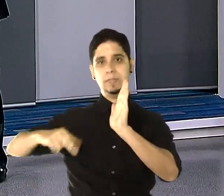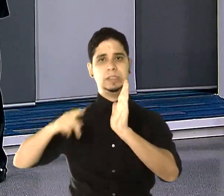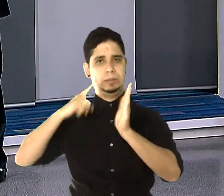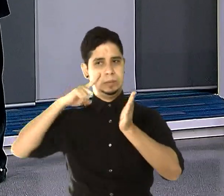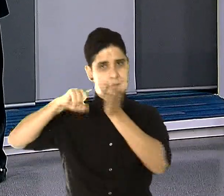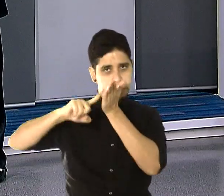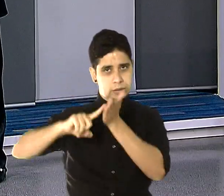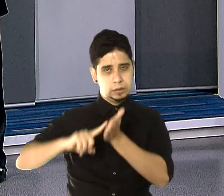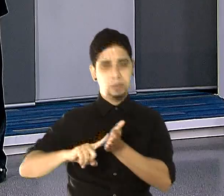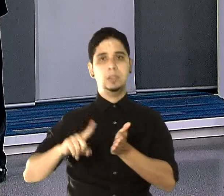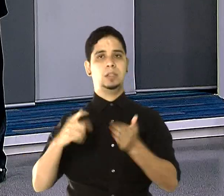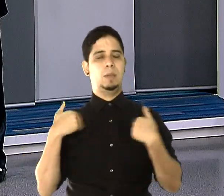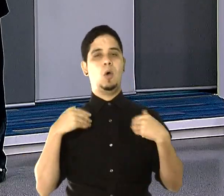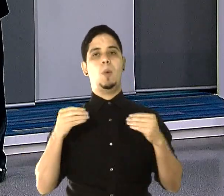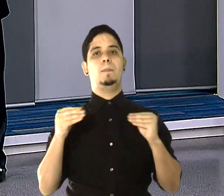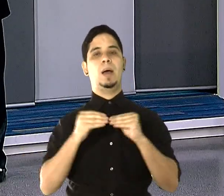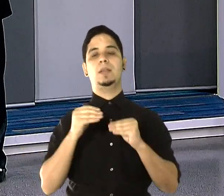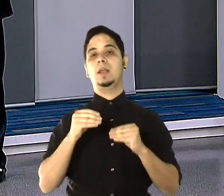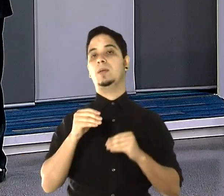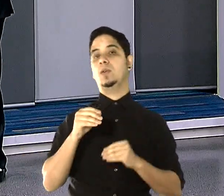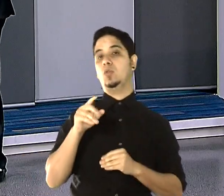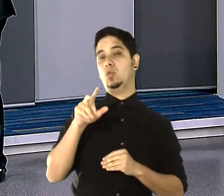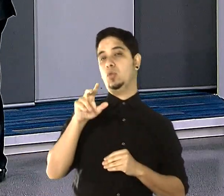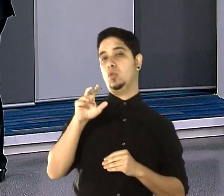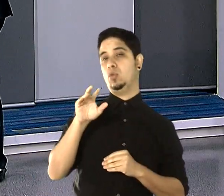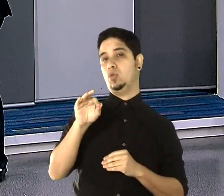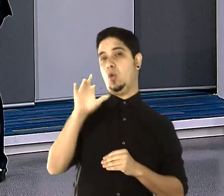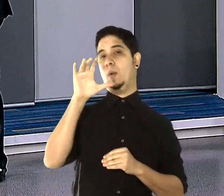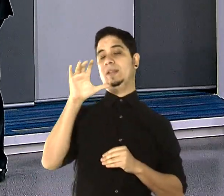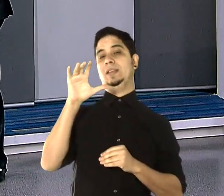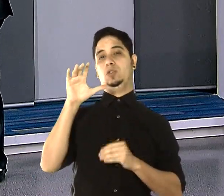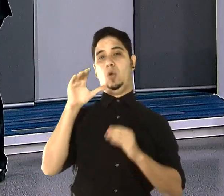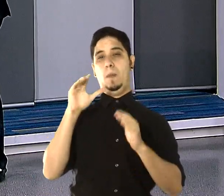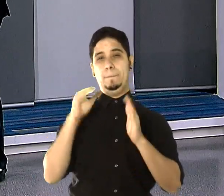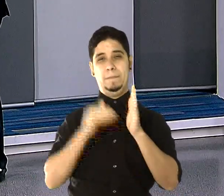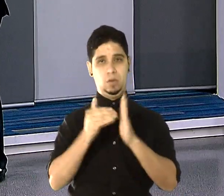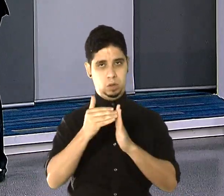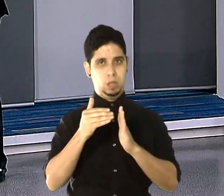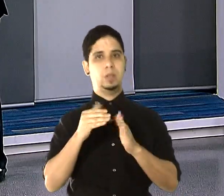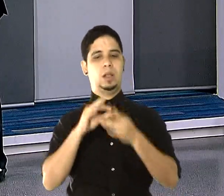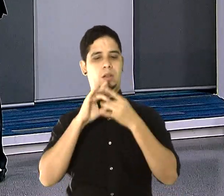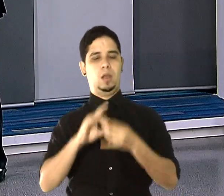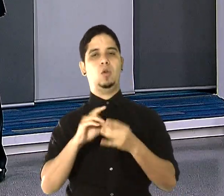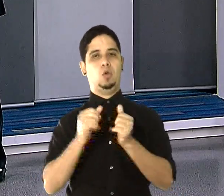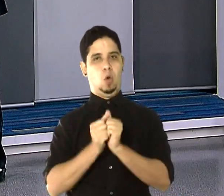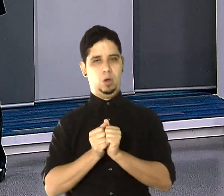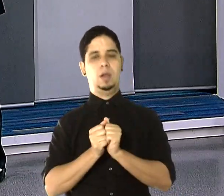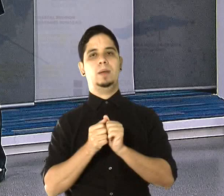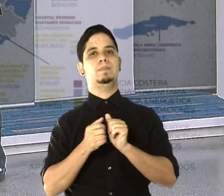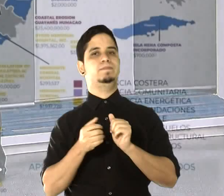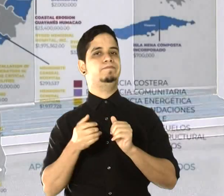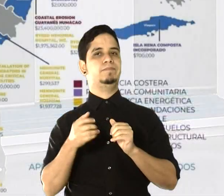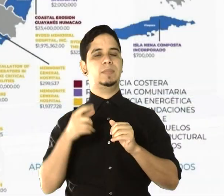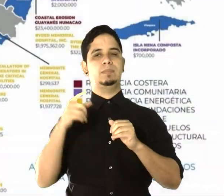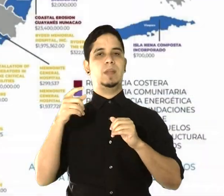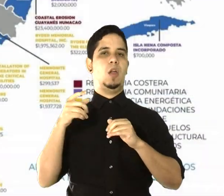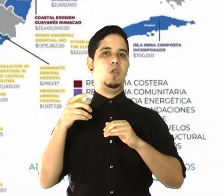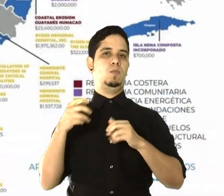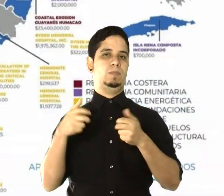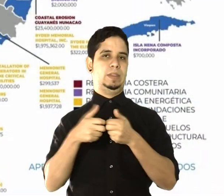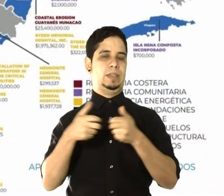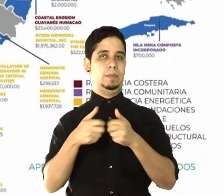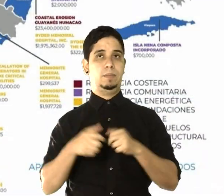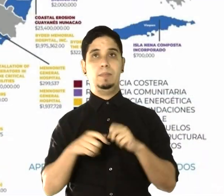casi 1.900 millones que ya FEMA sí aprobó, que incluye proyectos importantes de generación. Pero aquí vienen los proyectos más importantes a nivel